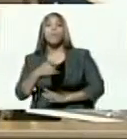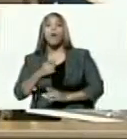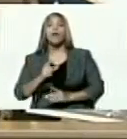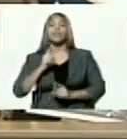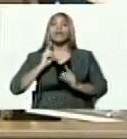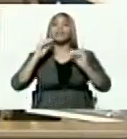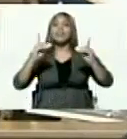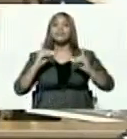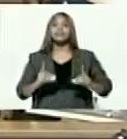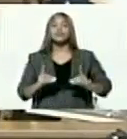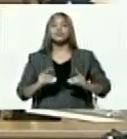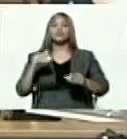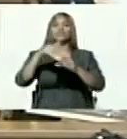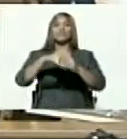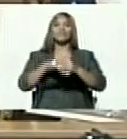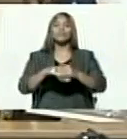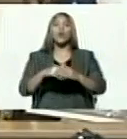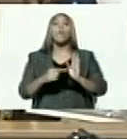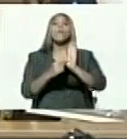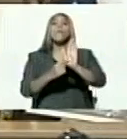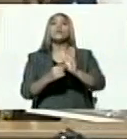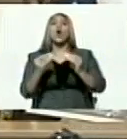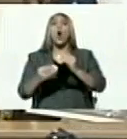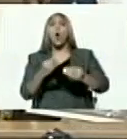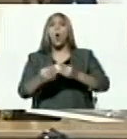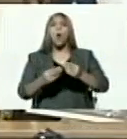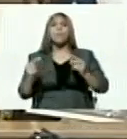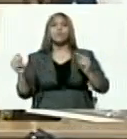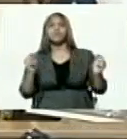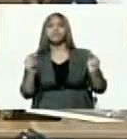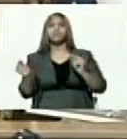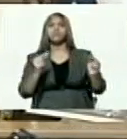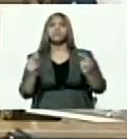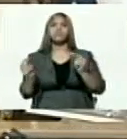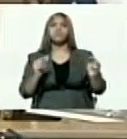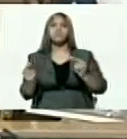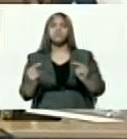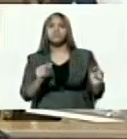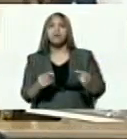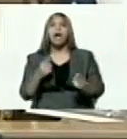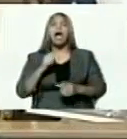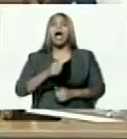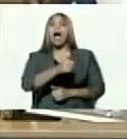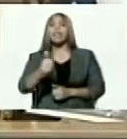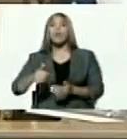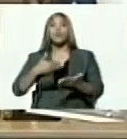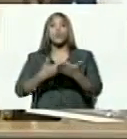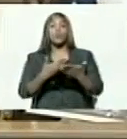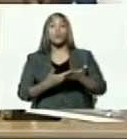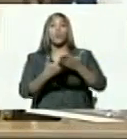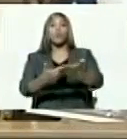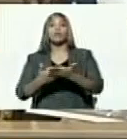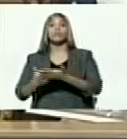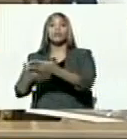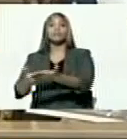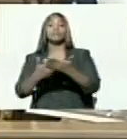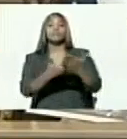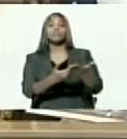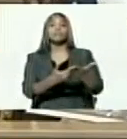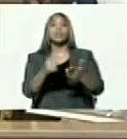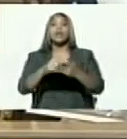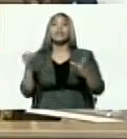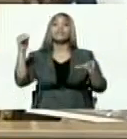el proceso de debate, de deliberación. Adelante. Con los aportes de cada uno de los parlamentarios y parlamentarias que